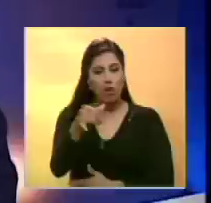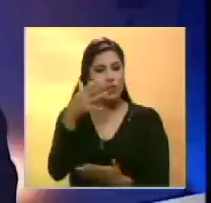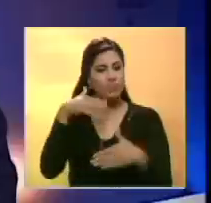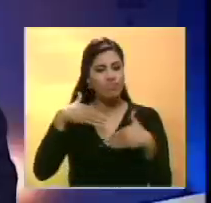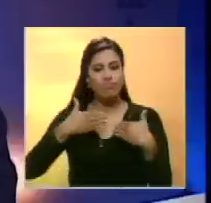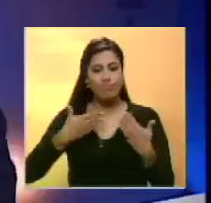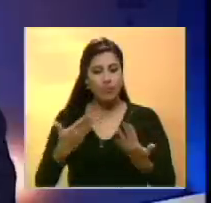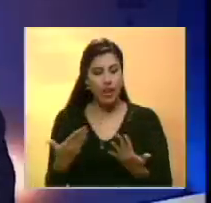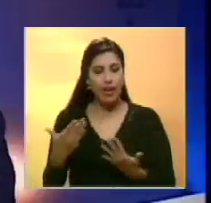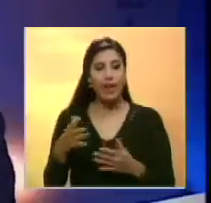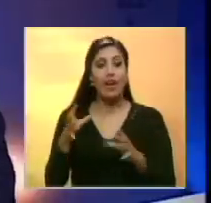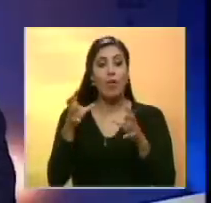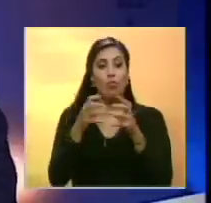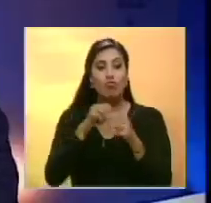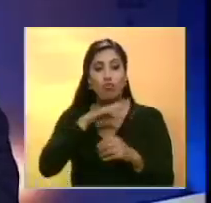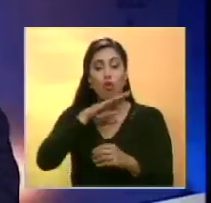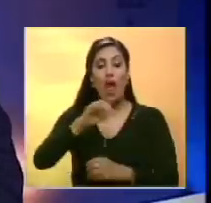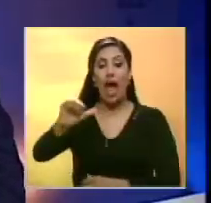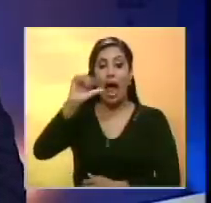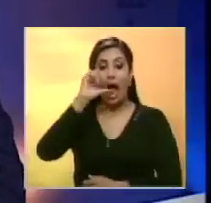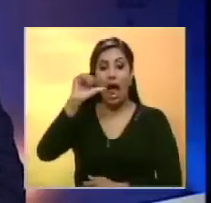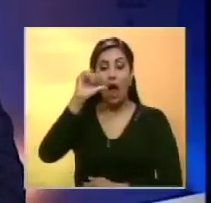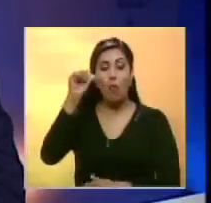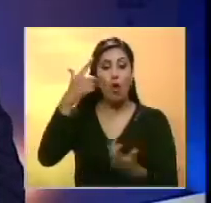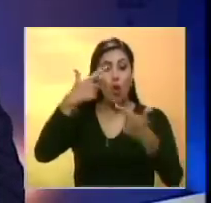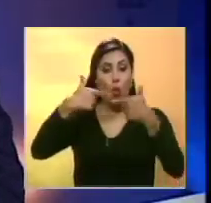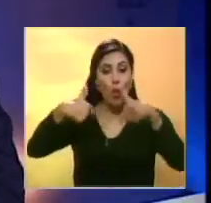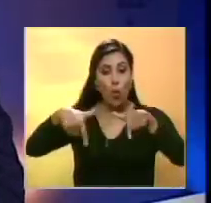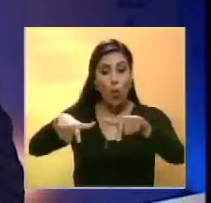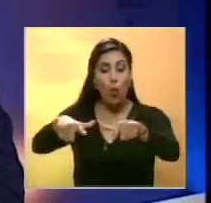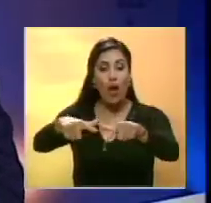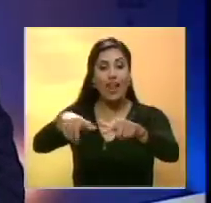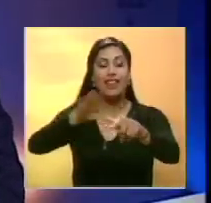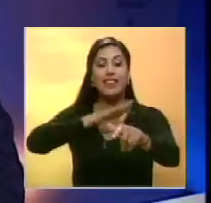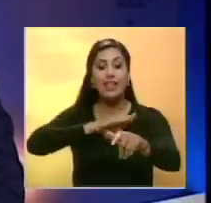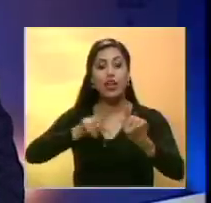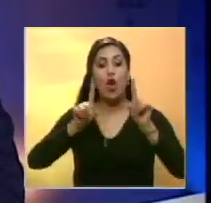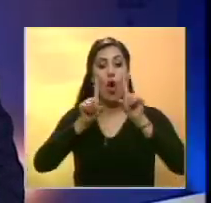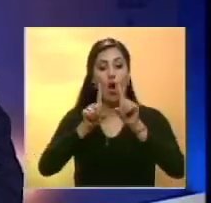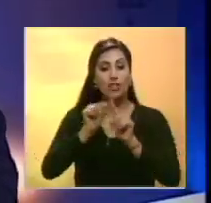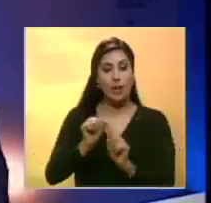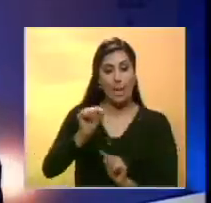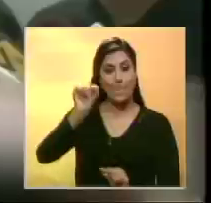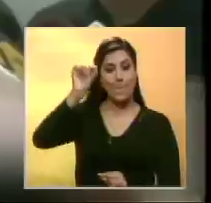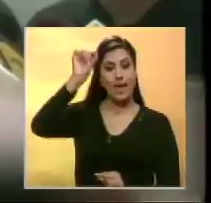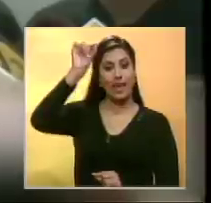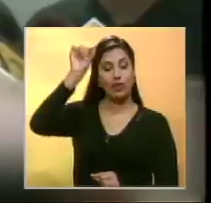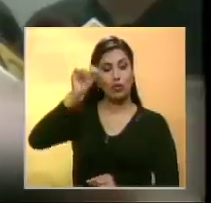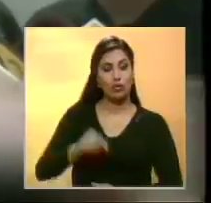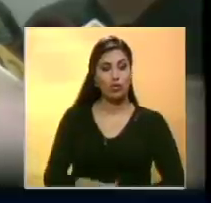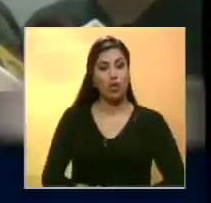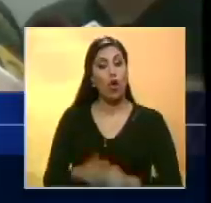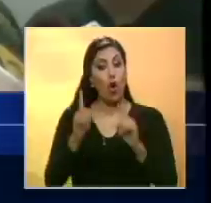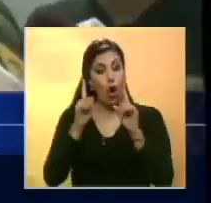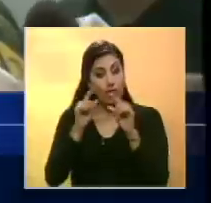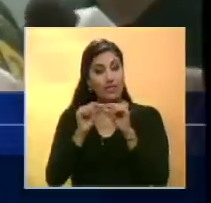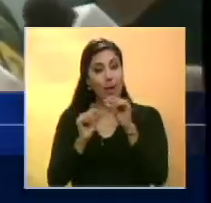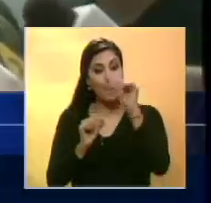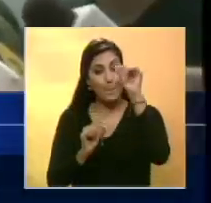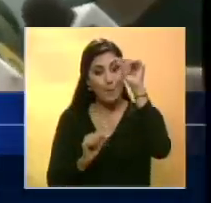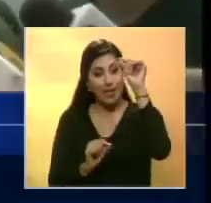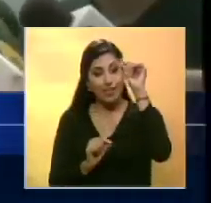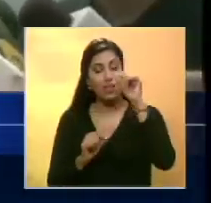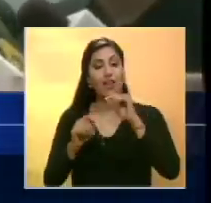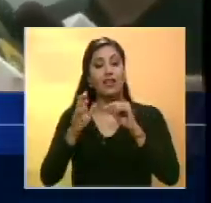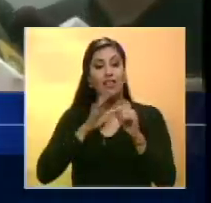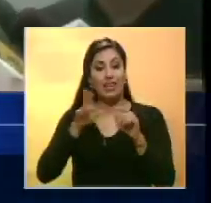Domínguez, informó que la cantidad de agua disponible en el embalse del Guri llega a los 11 metros. 11 metros. Es decir, estando el Guri